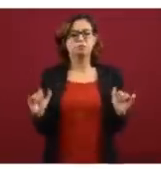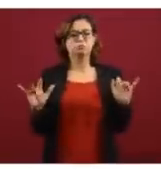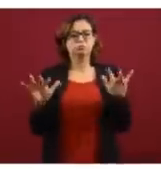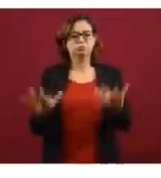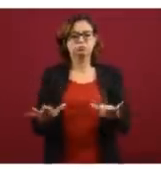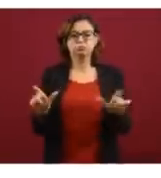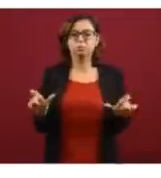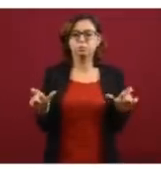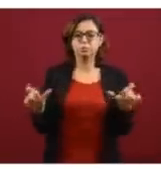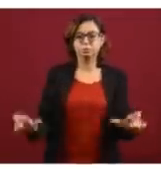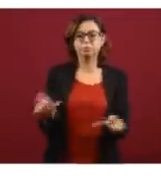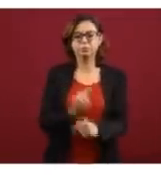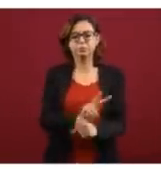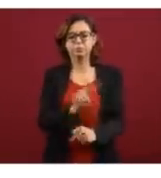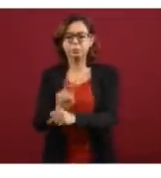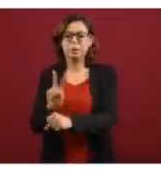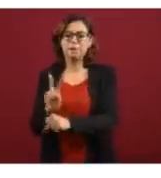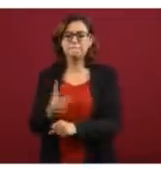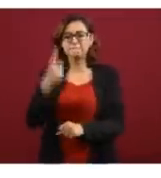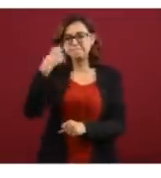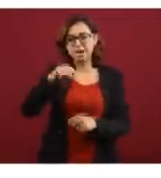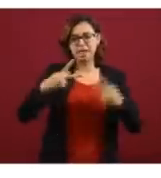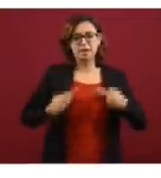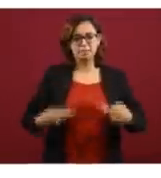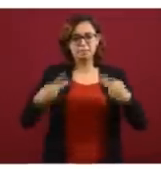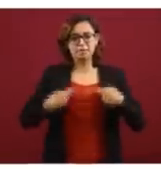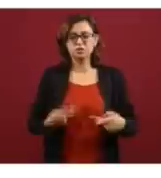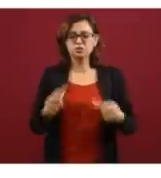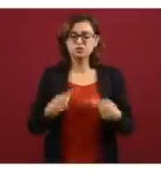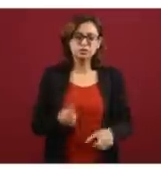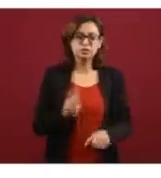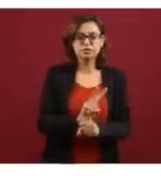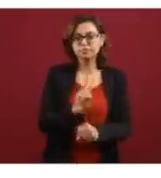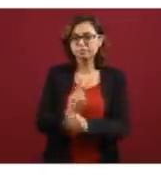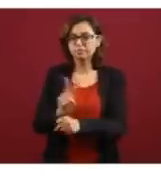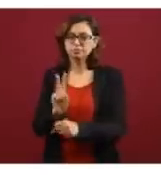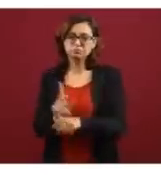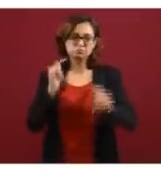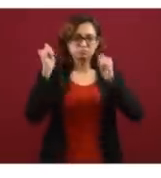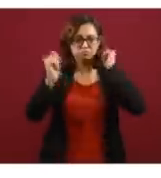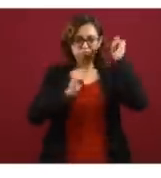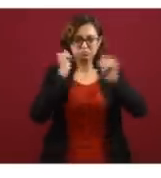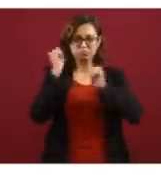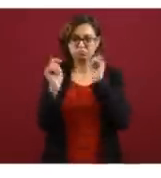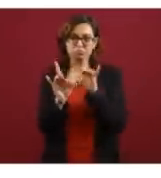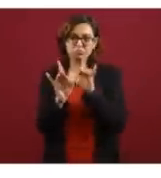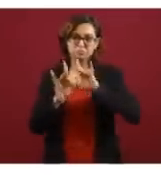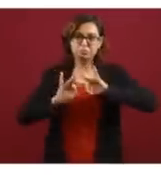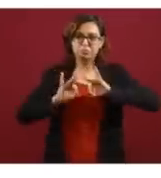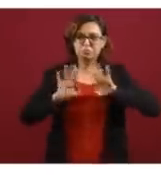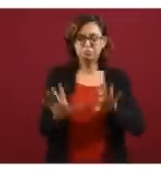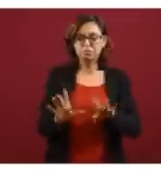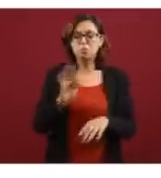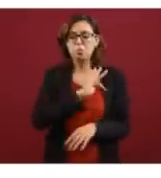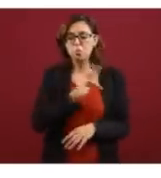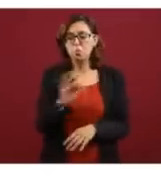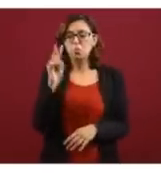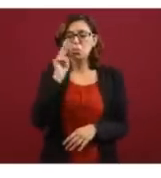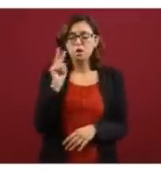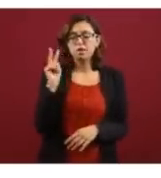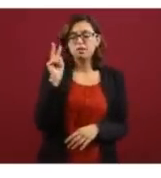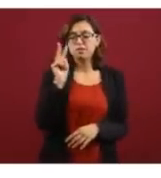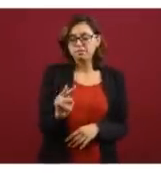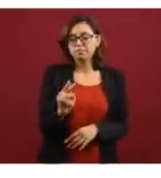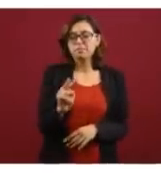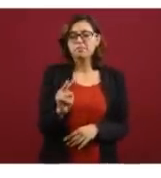través de las playas para darle la seguridad a los turistas que llegan en esas temporadas. Aquí podemos ver lo que se